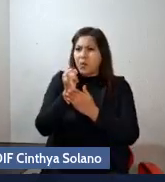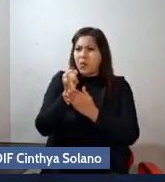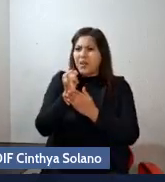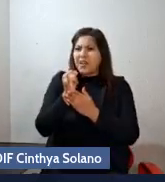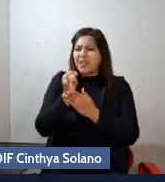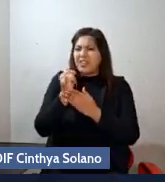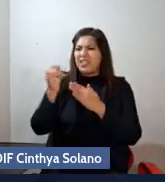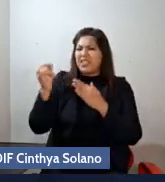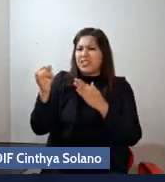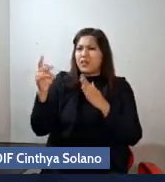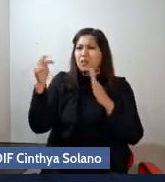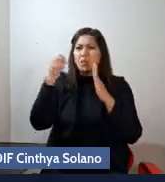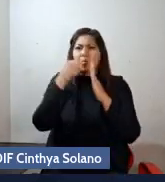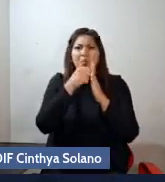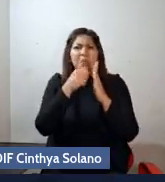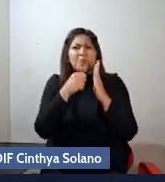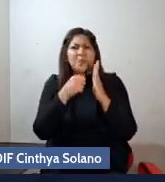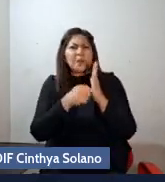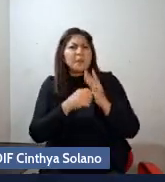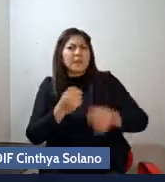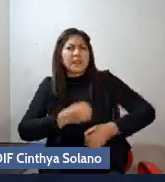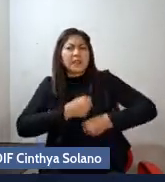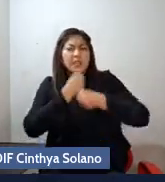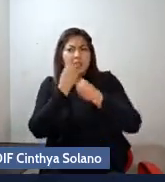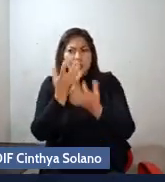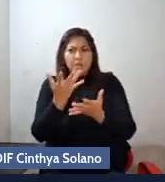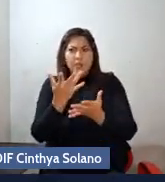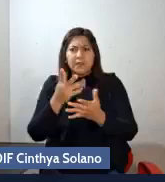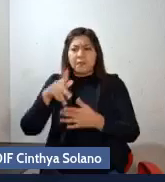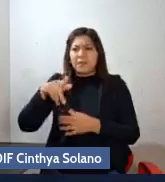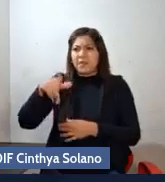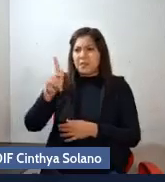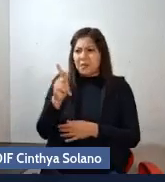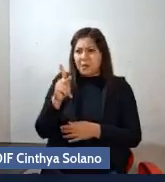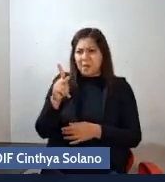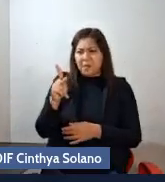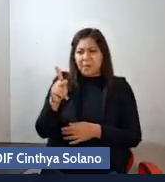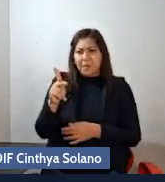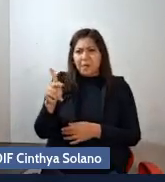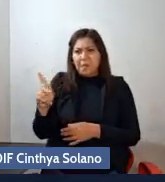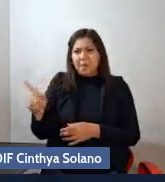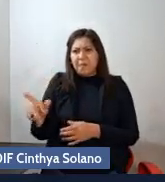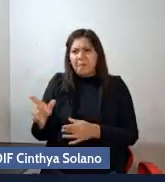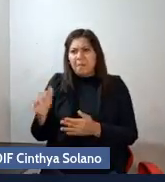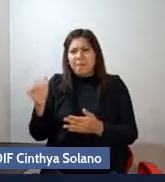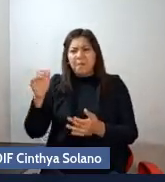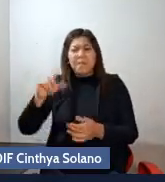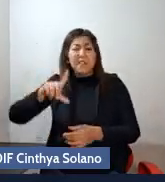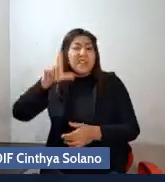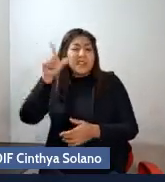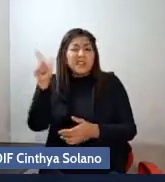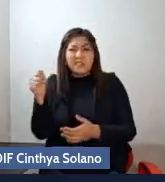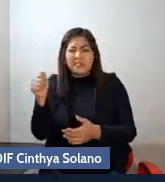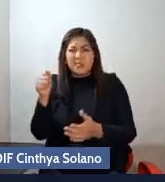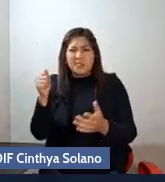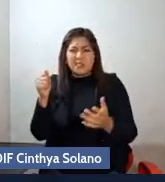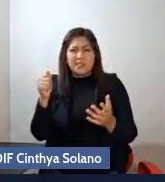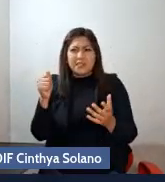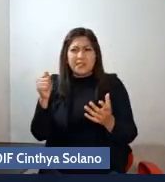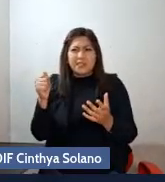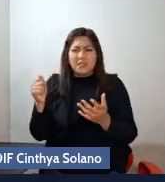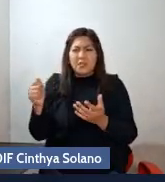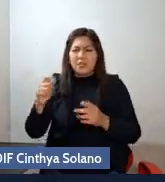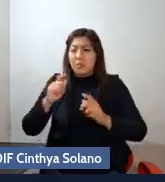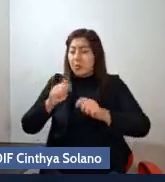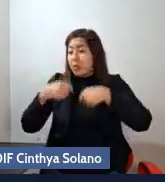día de mañana pues ya no estoy conforme con esa disposición, puedo otorgar una nueva.